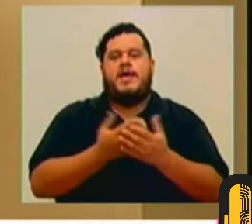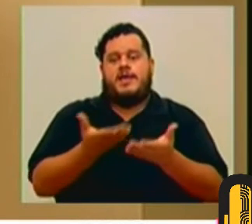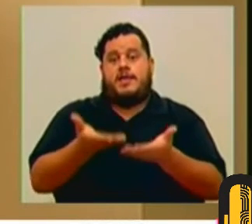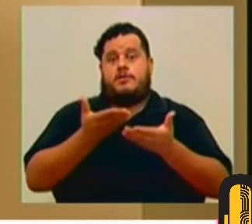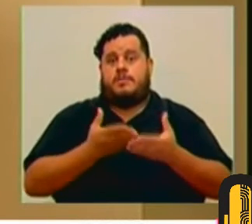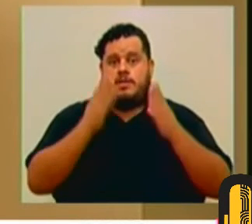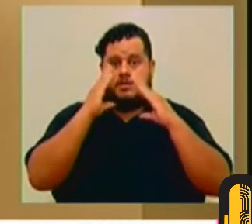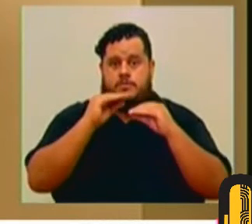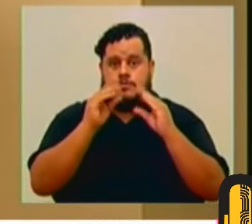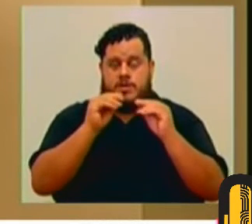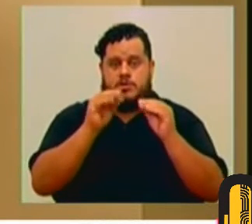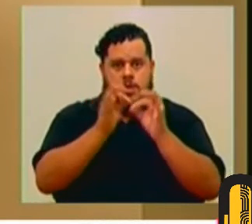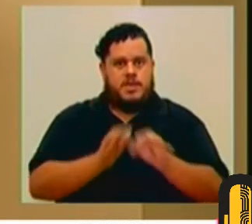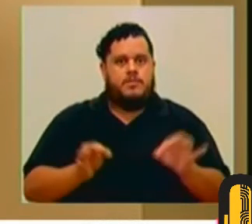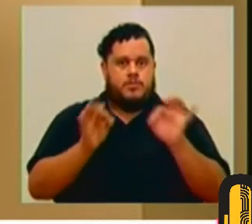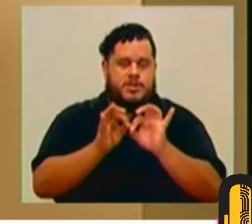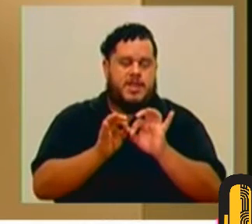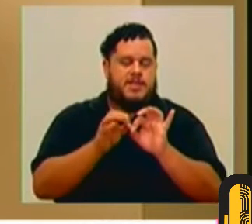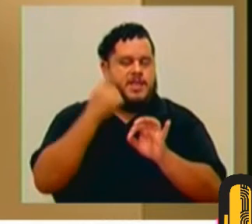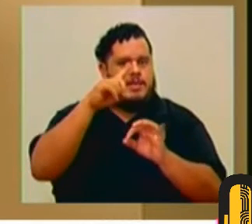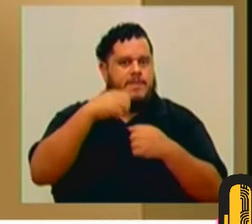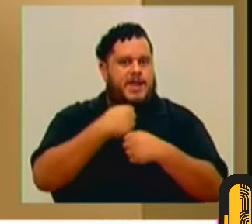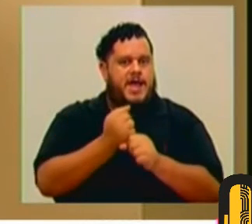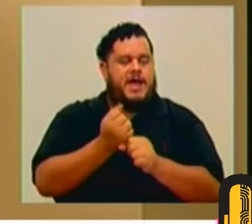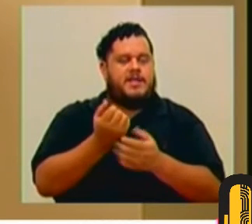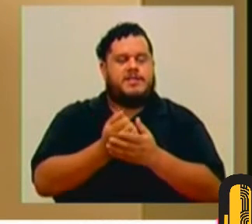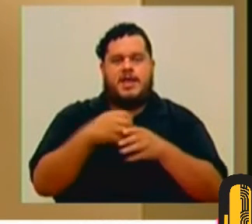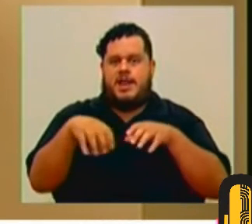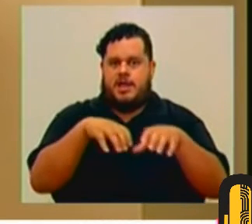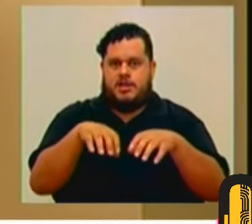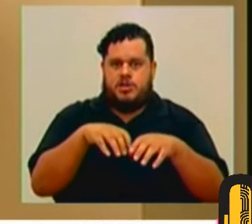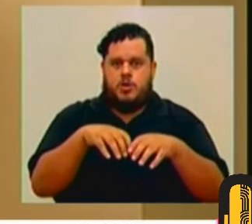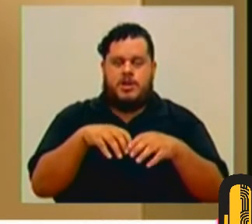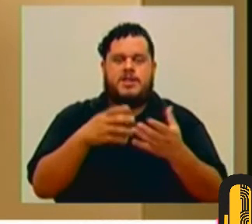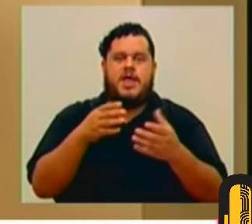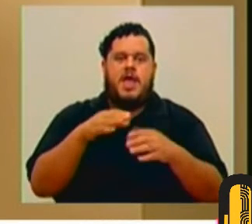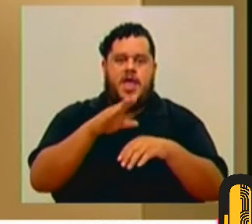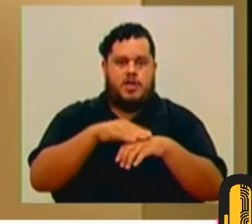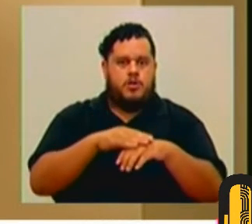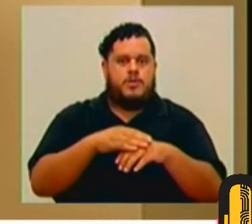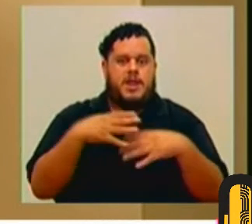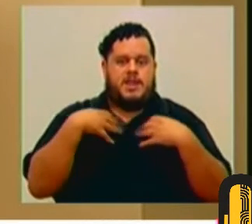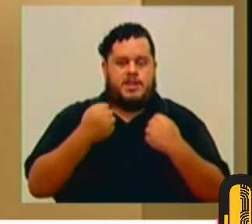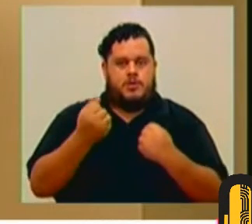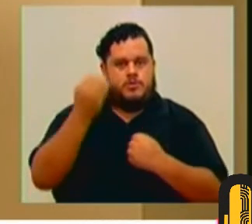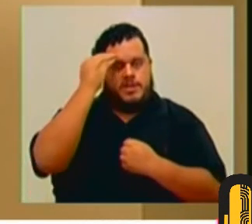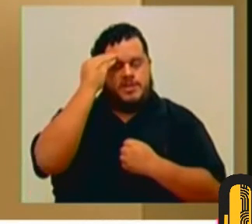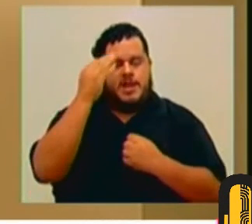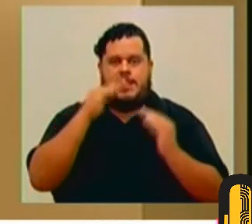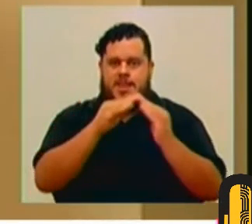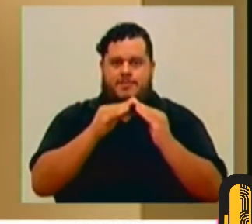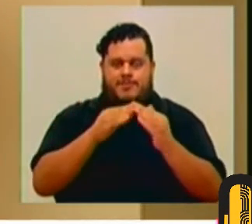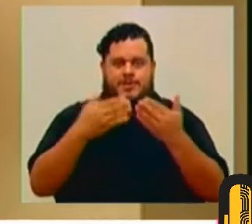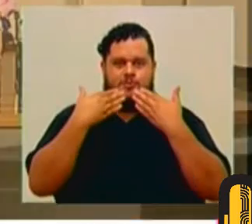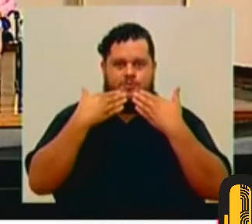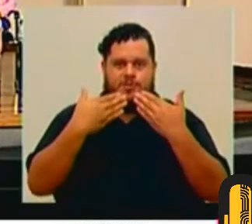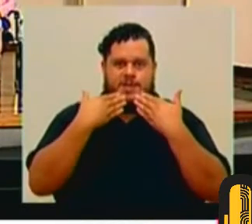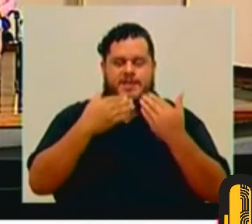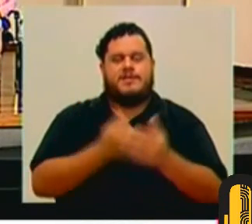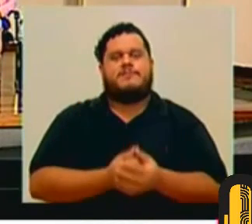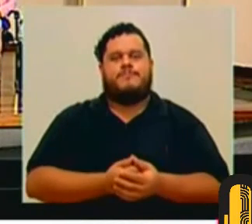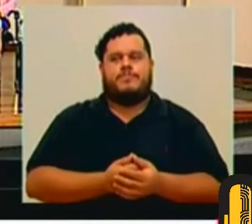sumamente valiosa para poder hacer acciones concretas en la salud mental de la población. Muchísimas gracias.